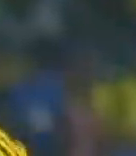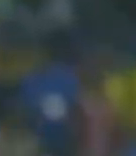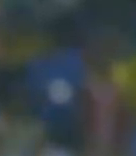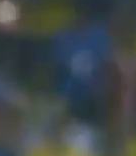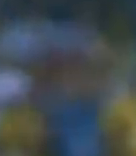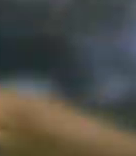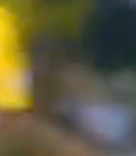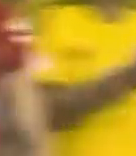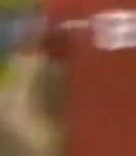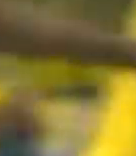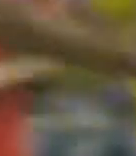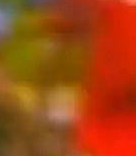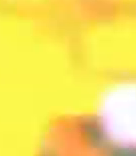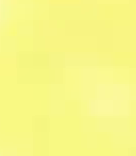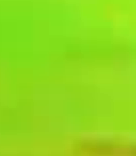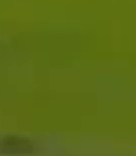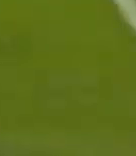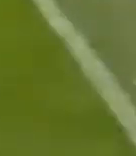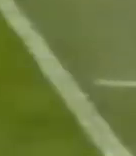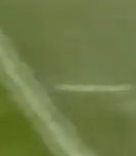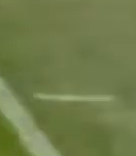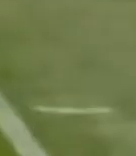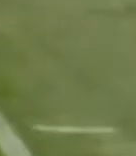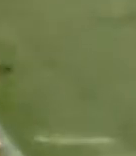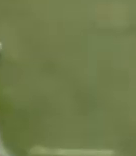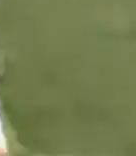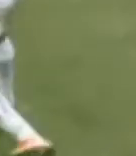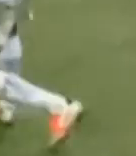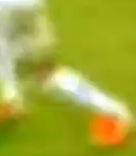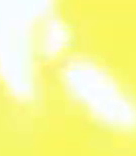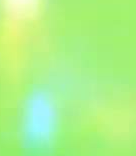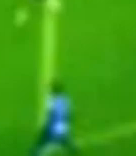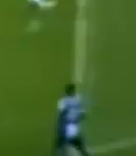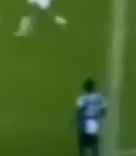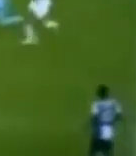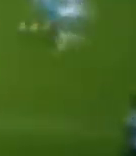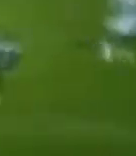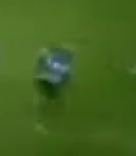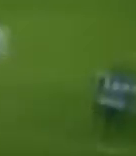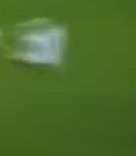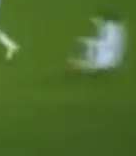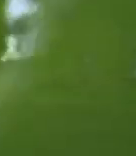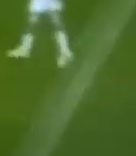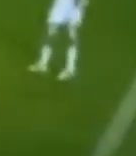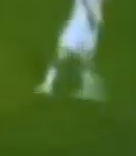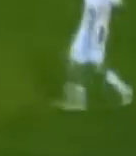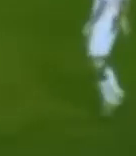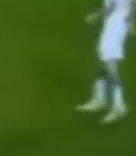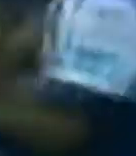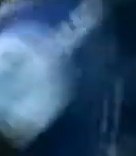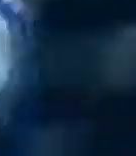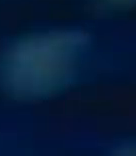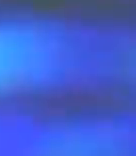Y estaremos con nuestros jugadores en las ligas de Francia, España, Italia y Portugal.